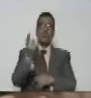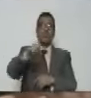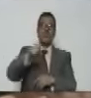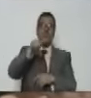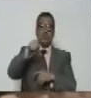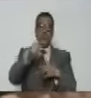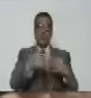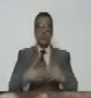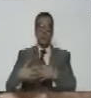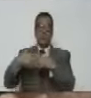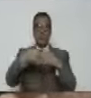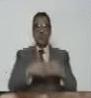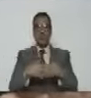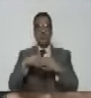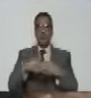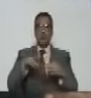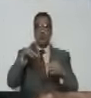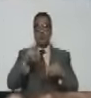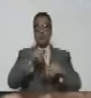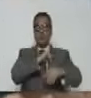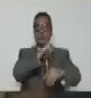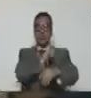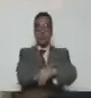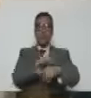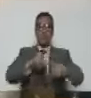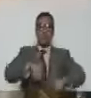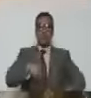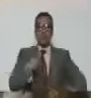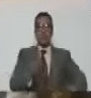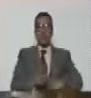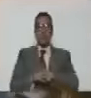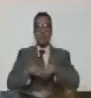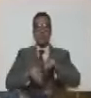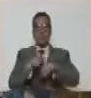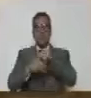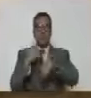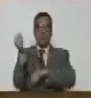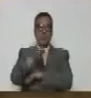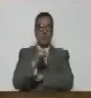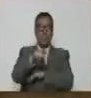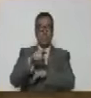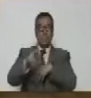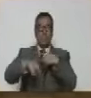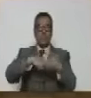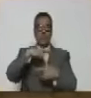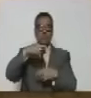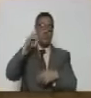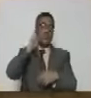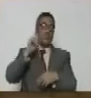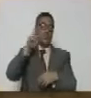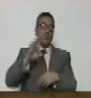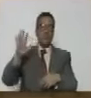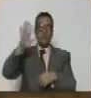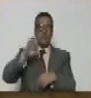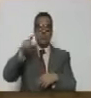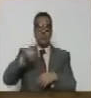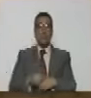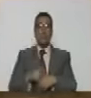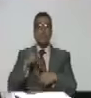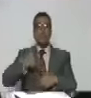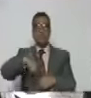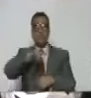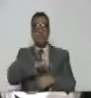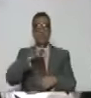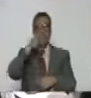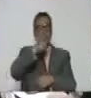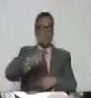al imperialismo y no habrá fuerza posible que pueda vencer a la República Bolivariana de Venezuela y a nuestro